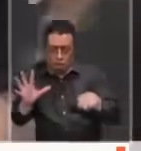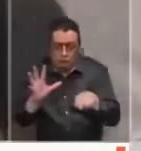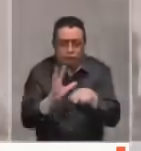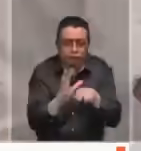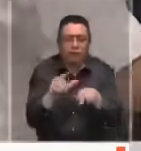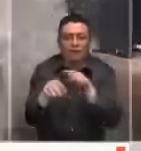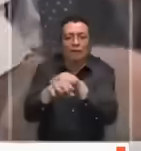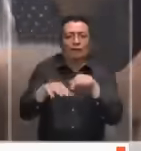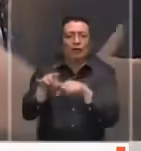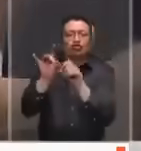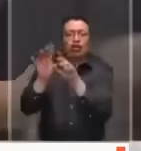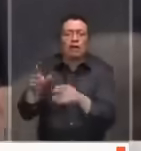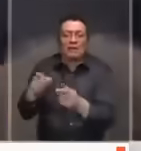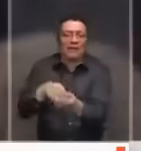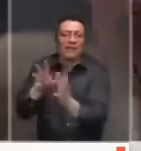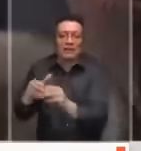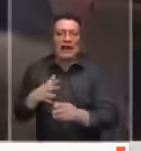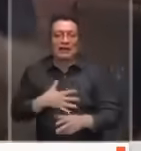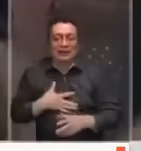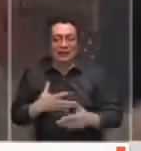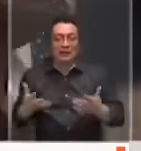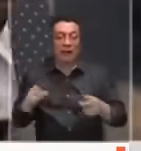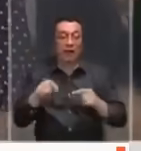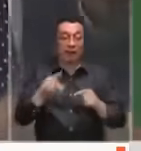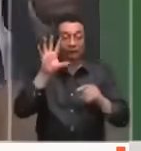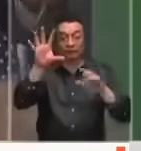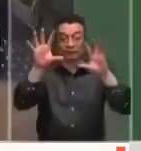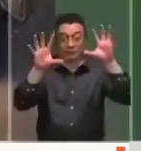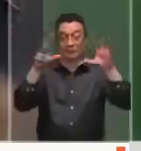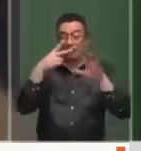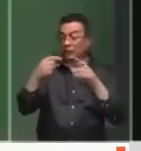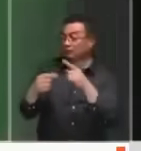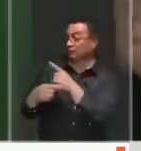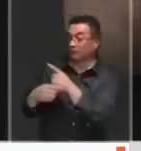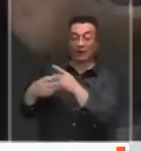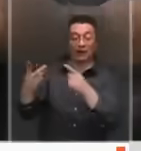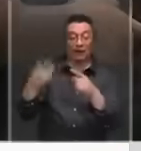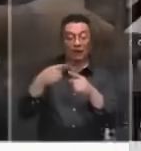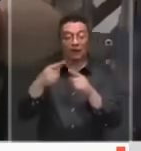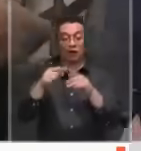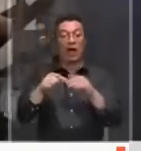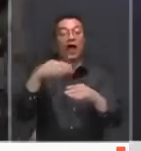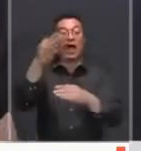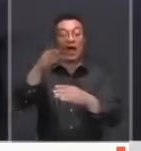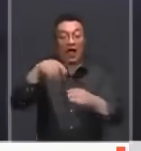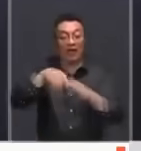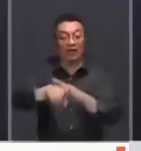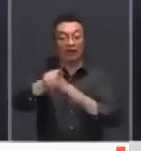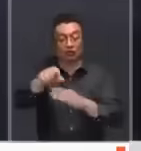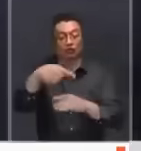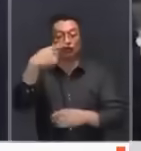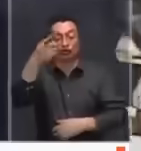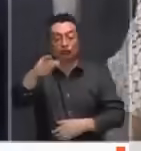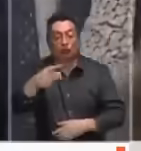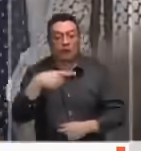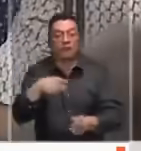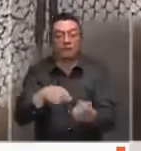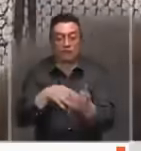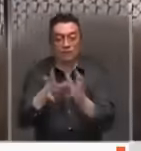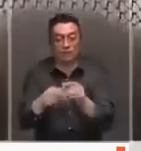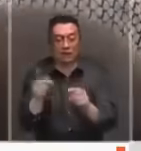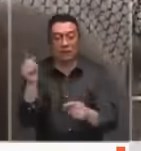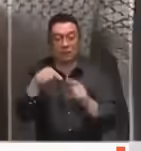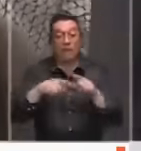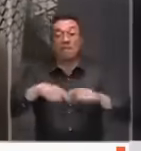momento. Vemos en pantalla dividida lo que está ocurriendo un poco más al interior, donde ya están llegando, por supuesto, sus familiares, su